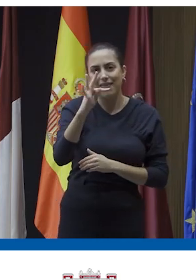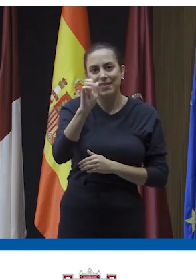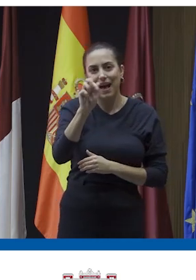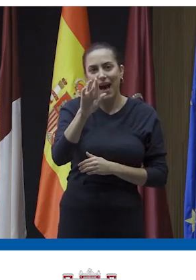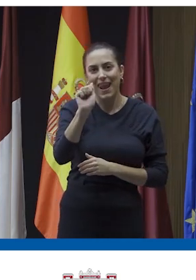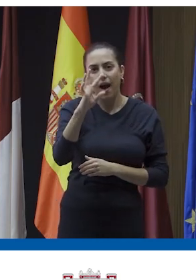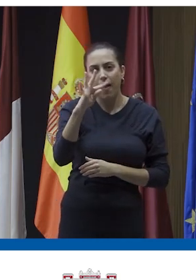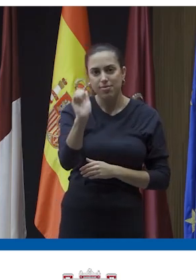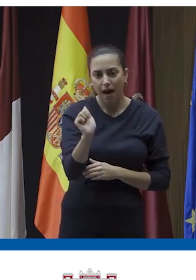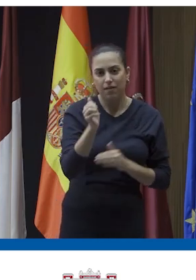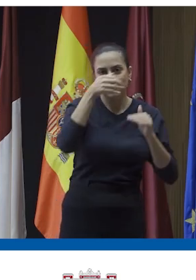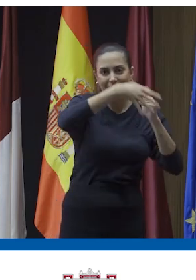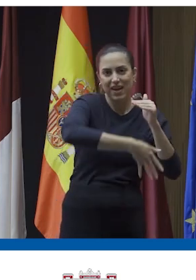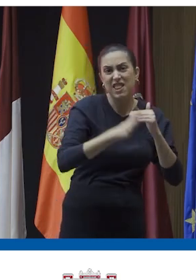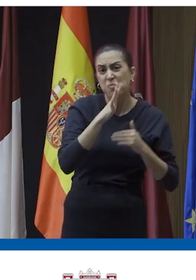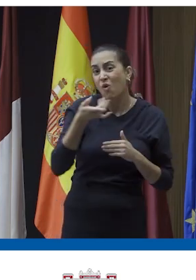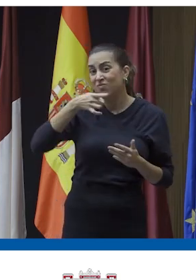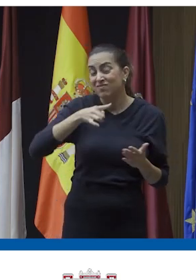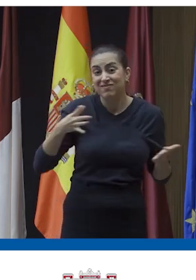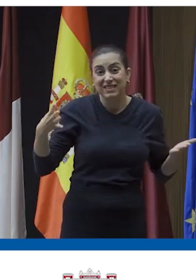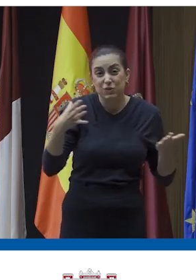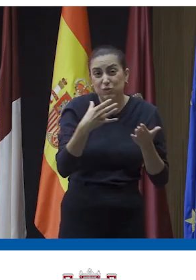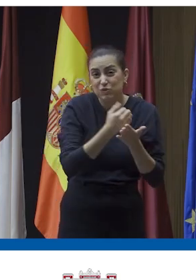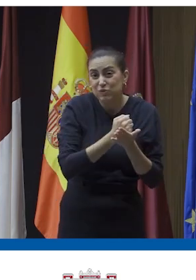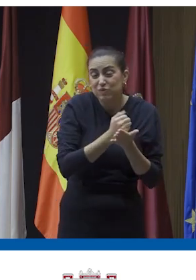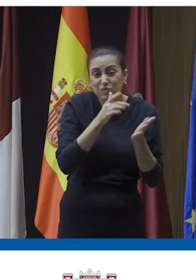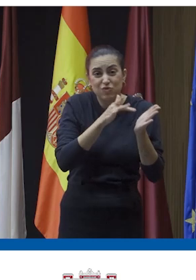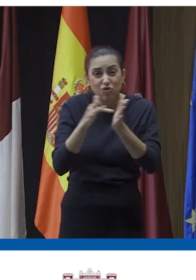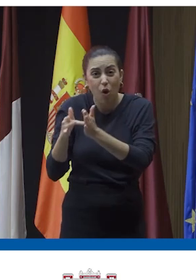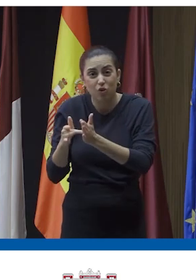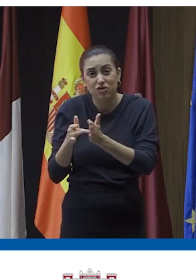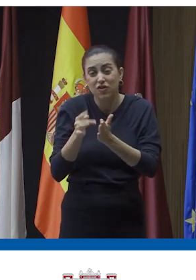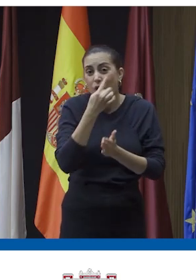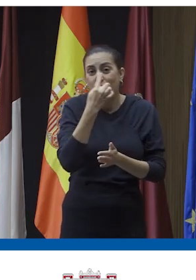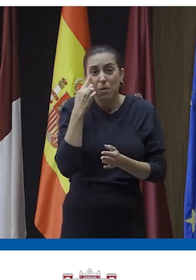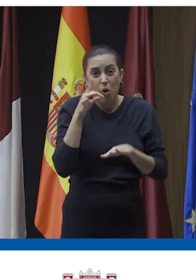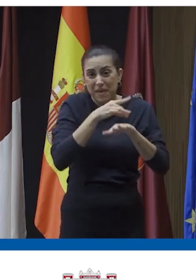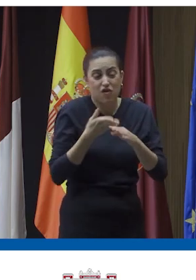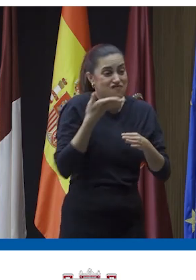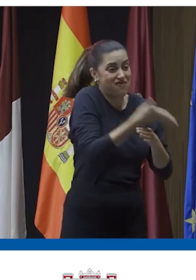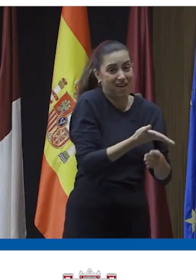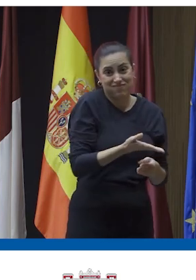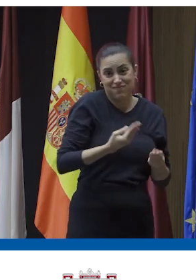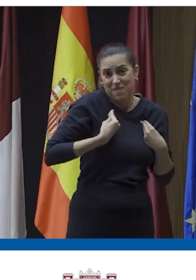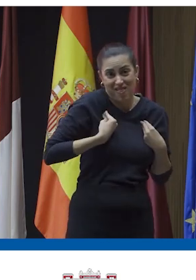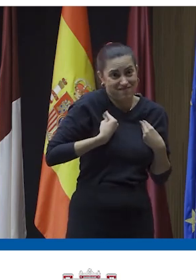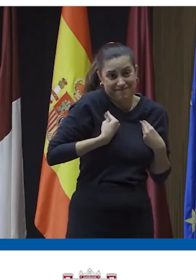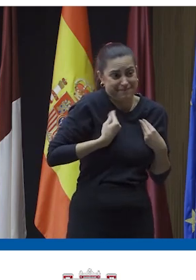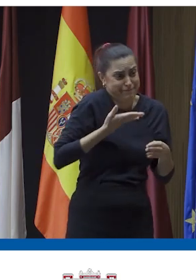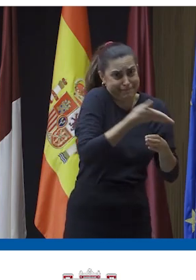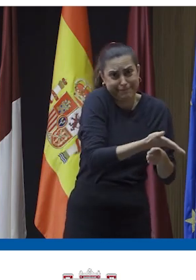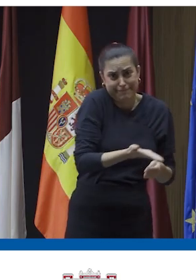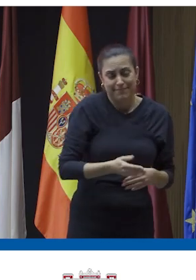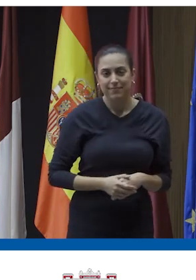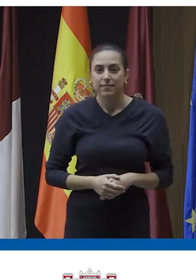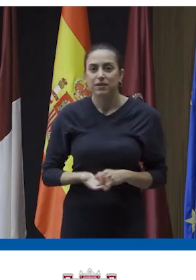la prevalencia, todos terminamos pasando por el oftalmólogo en algún momento de nuestras vidas, como ya vais a ver. Y bueno,